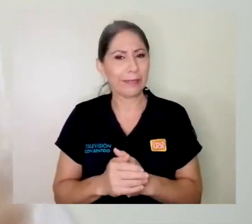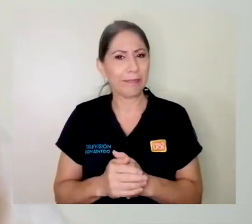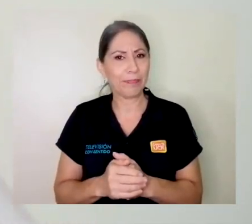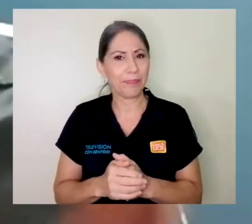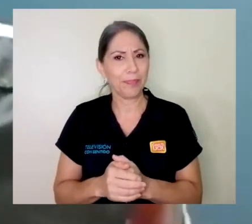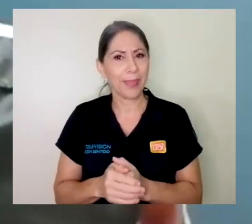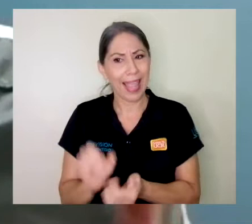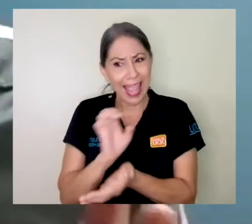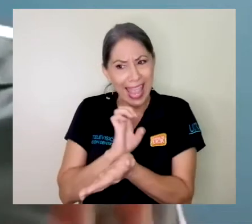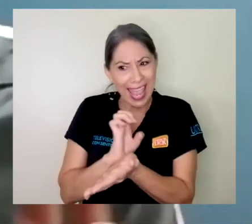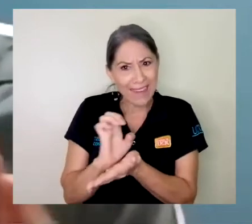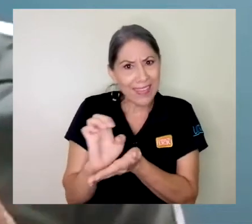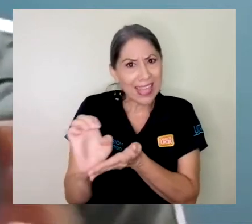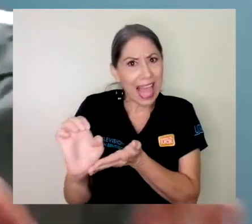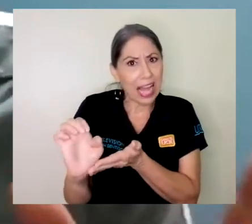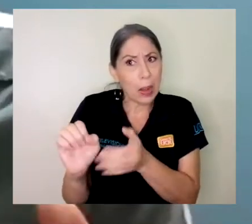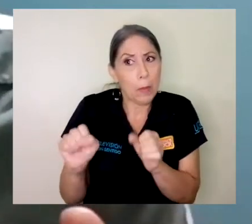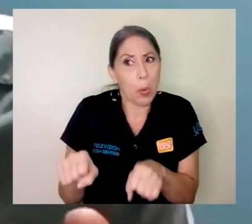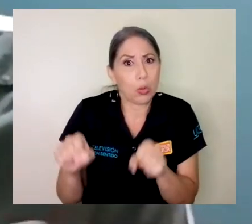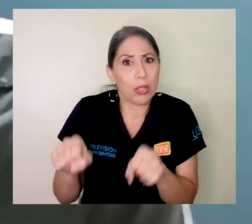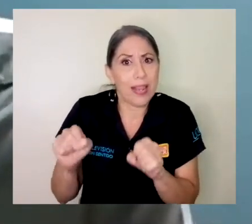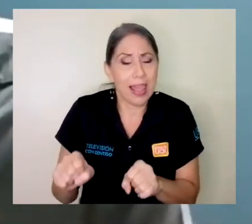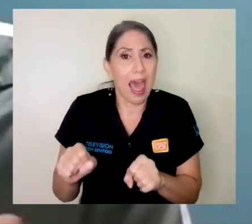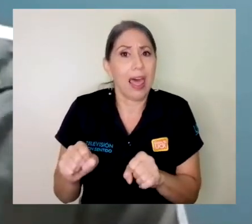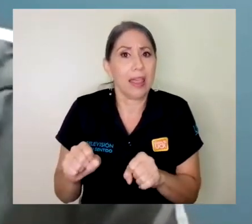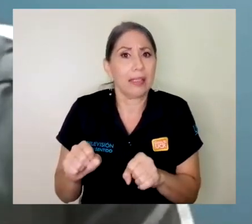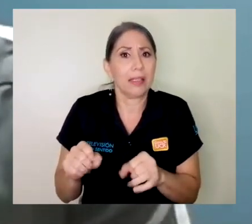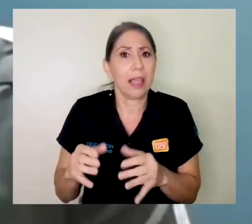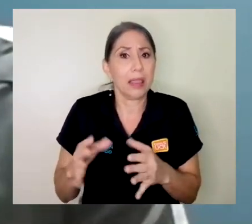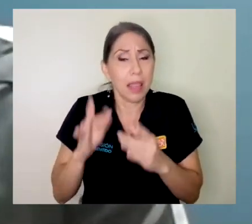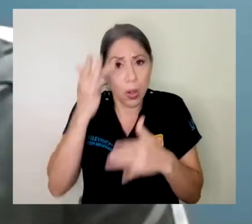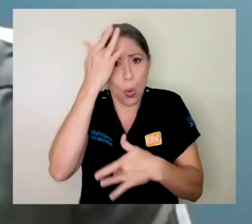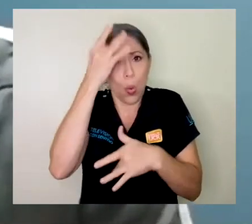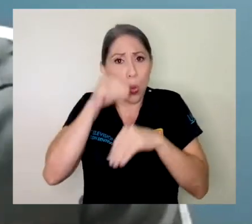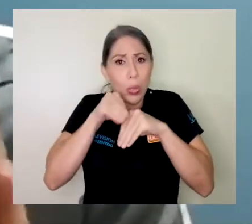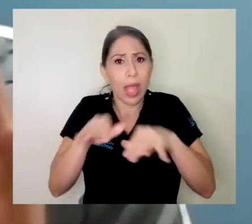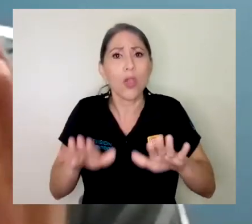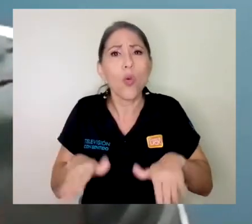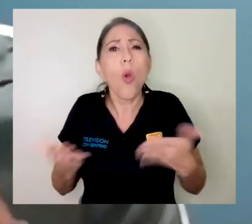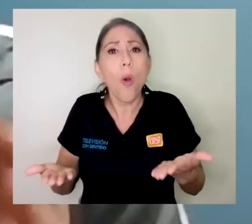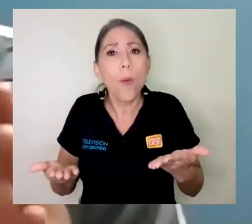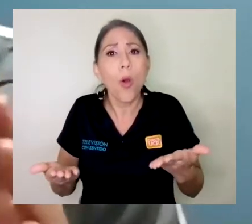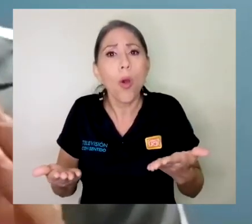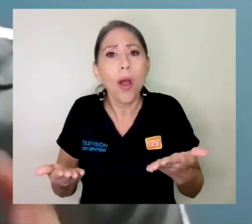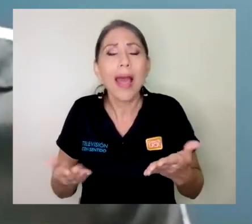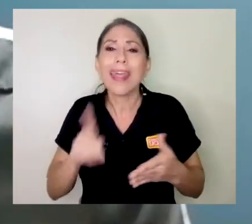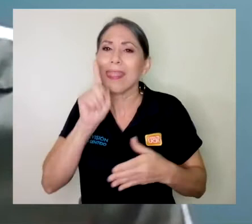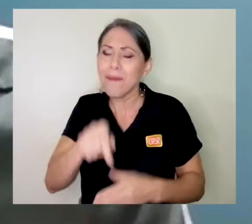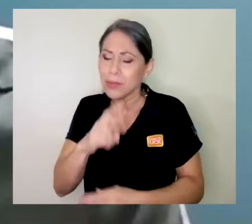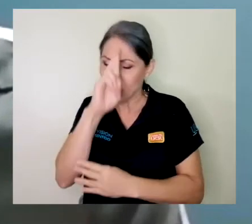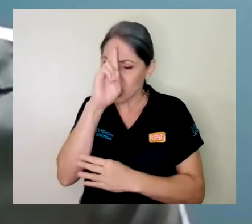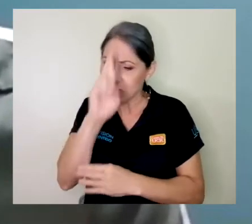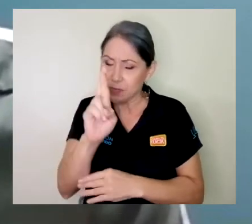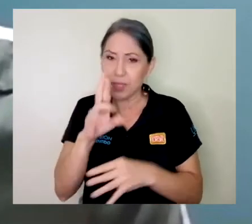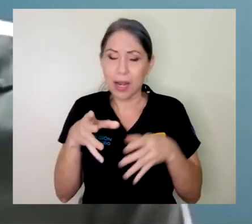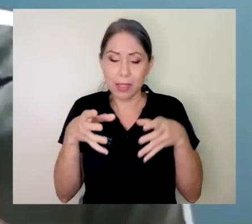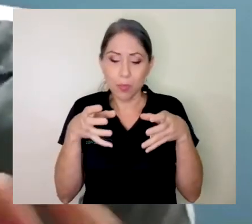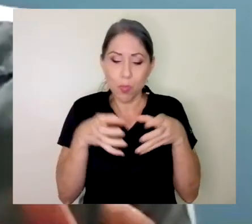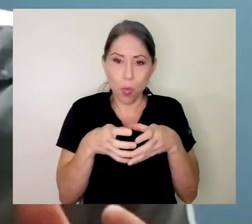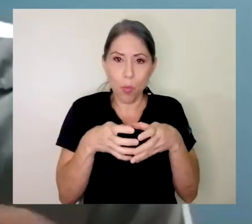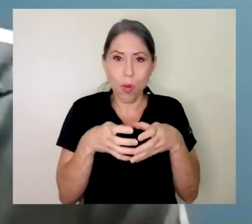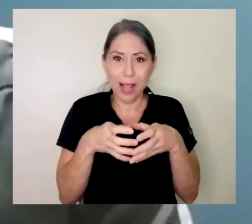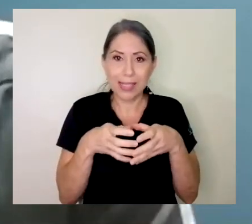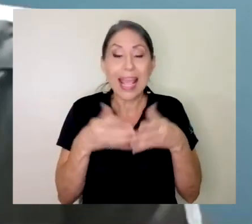Entonces, ¿cómo nos evitamos las posibilidades o las probabilidades de contagio? Siendo muy respetuosos de las burbujas y